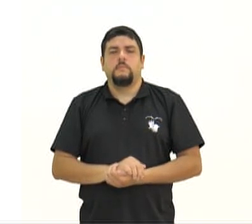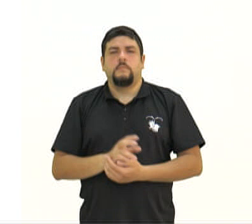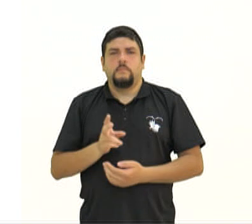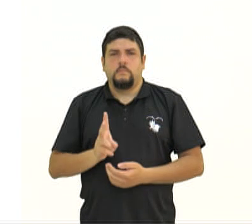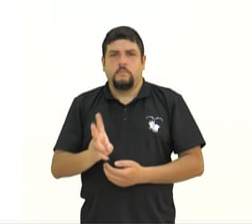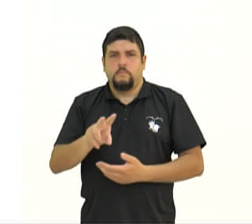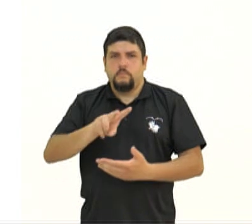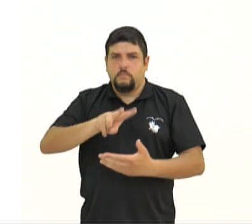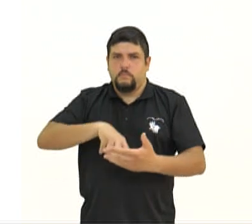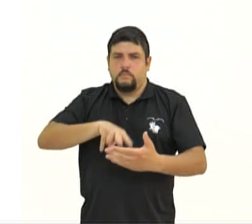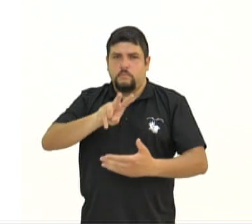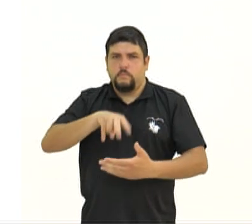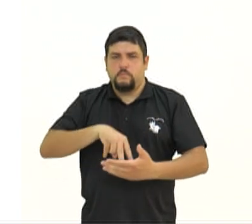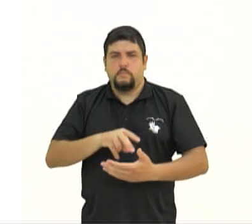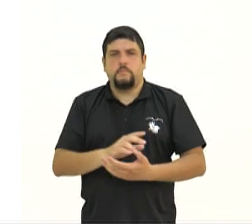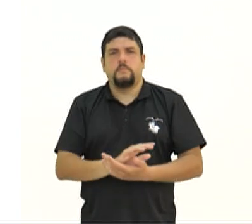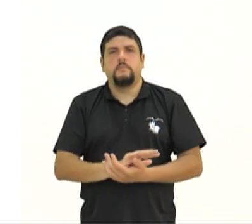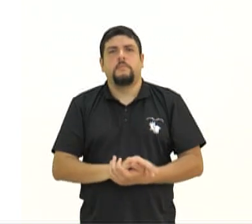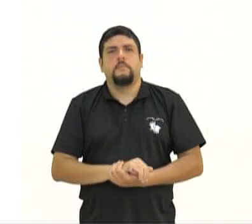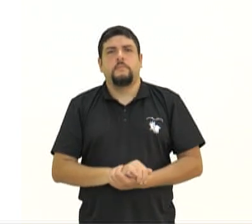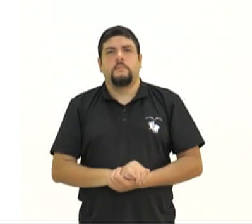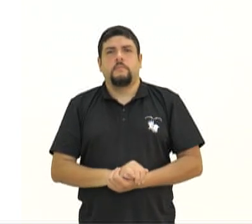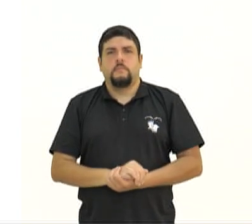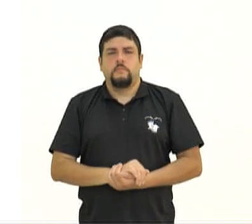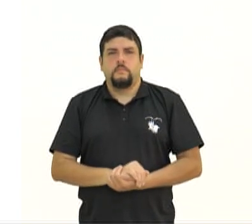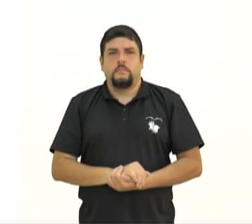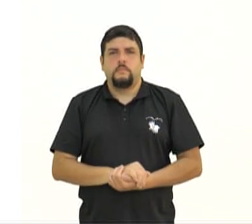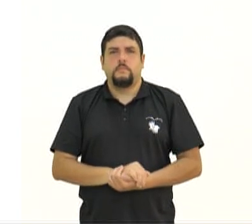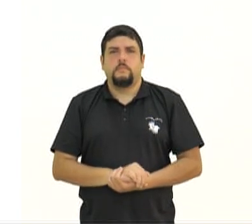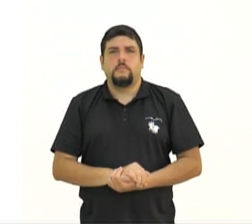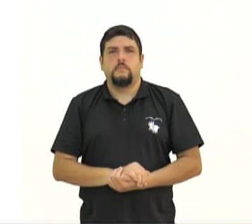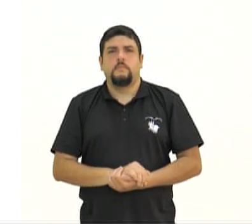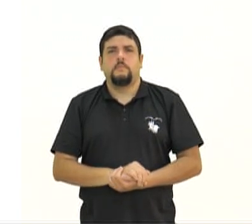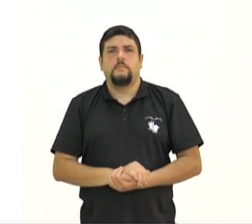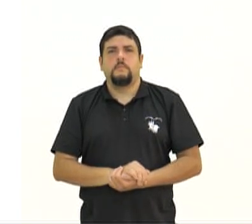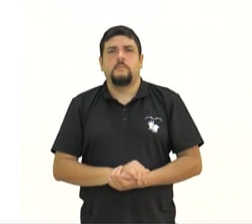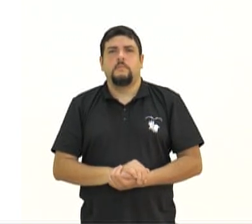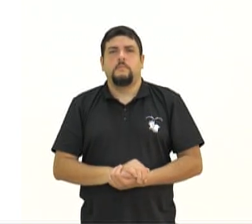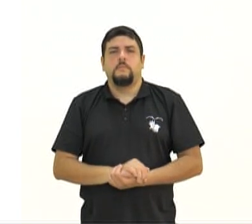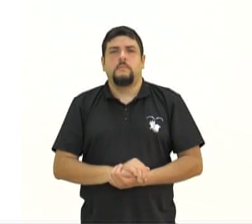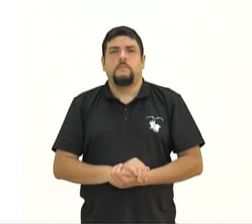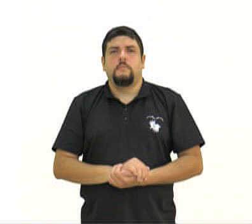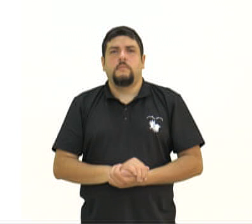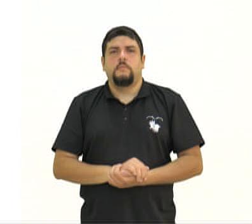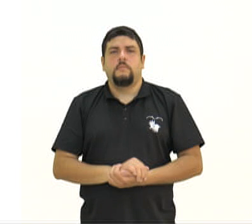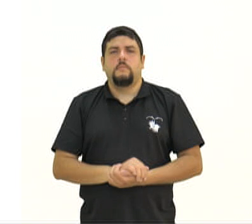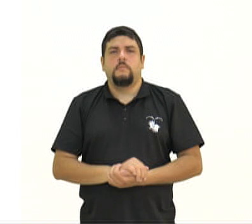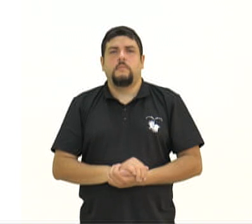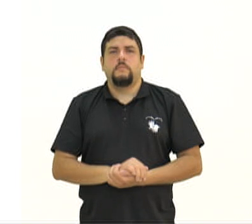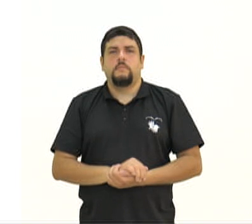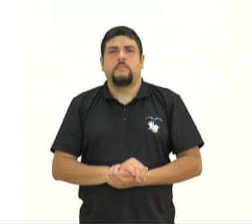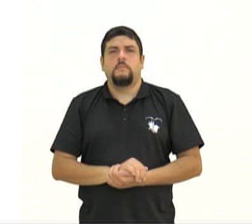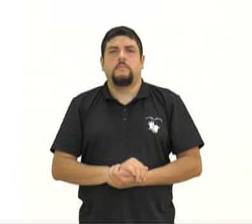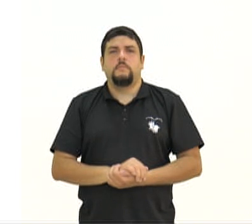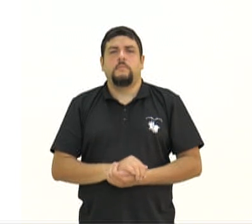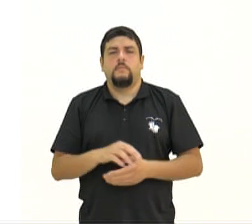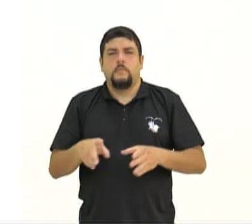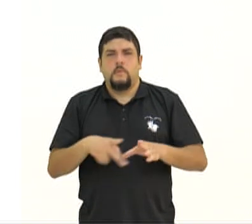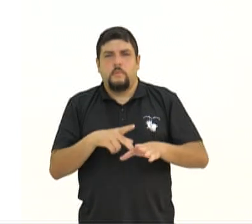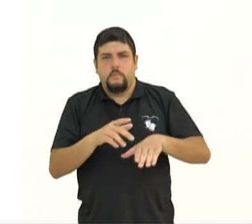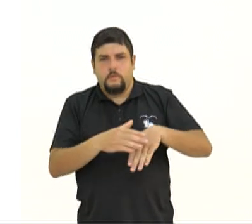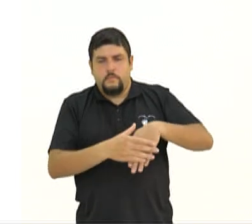estira lentamente los talones, estica bem devagar, né, os tornozelos, hasta que